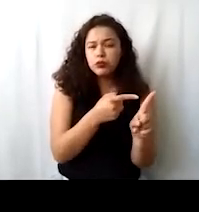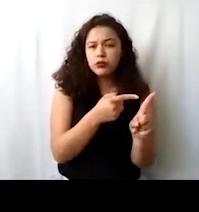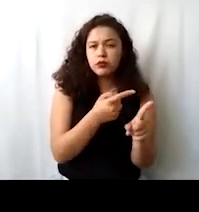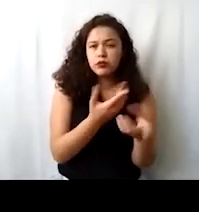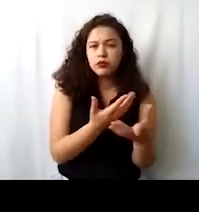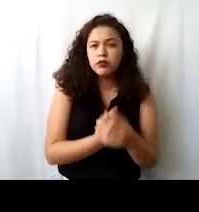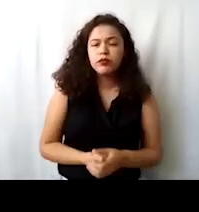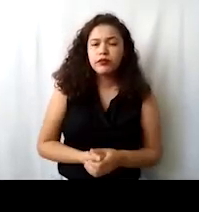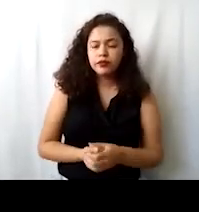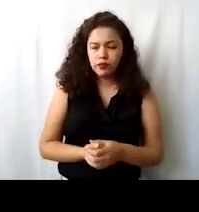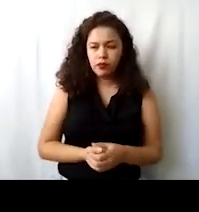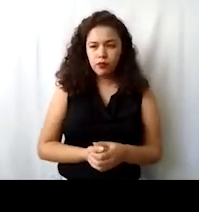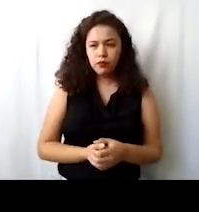uso